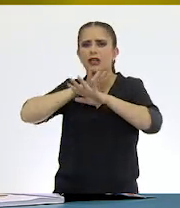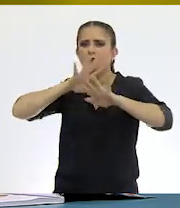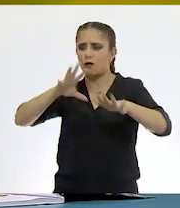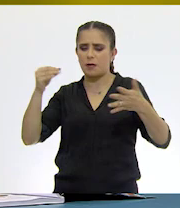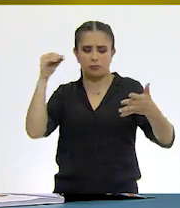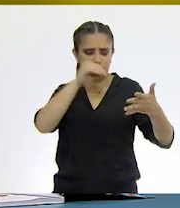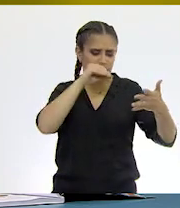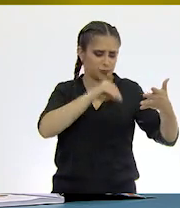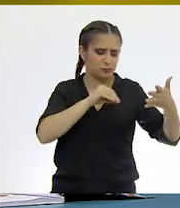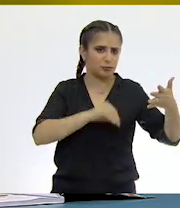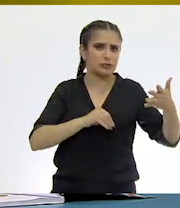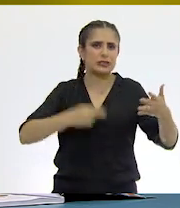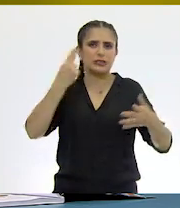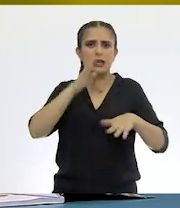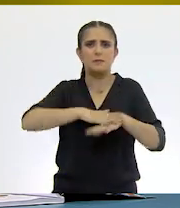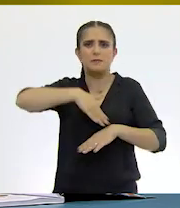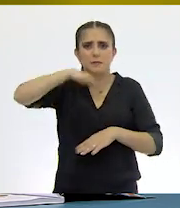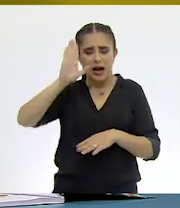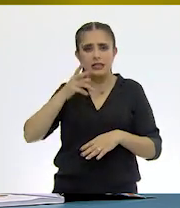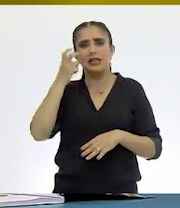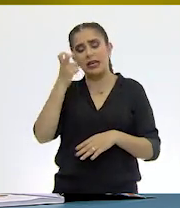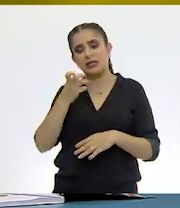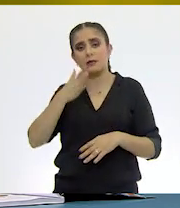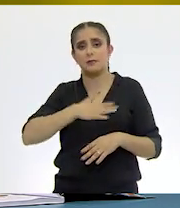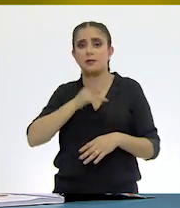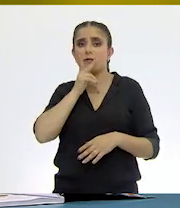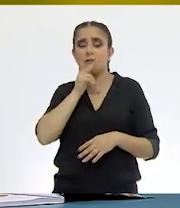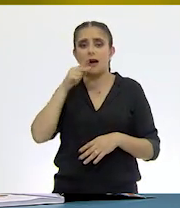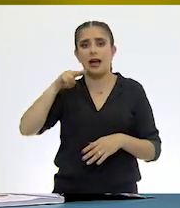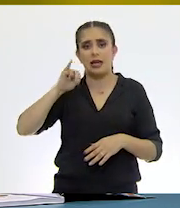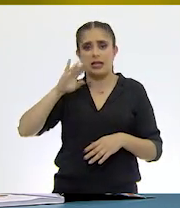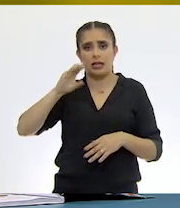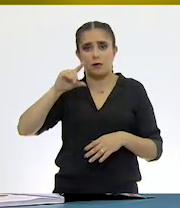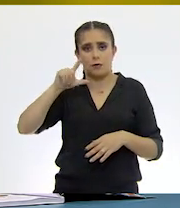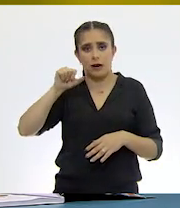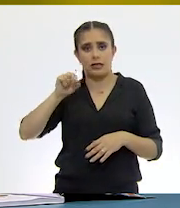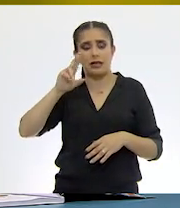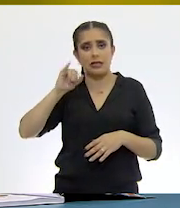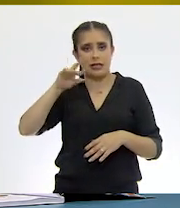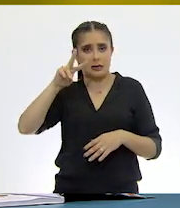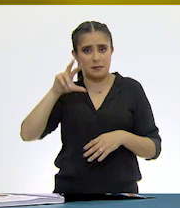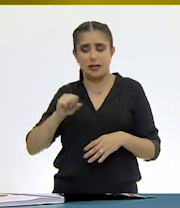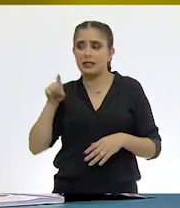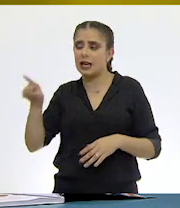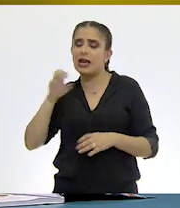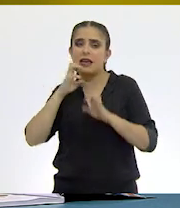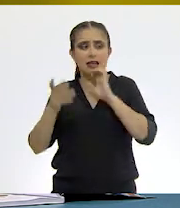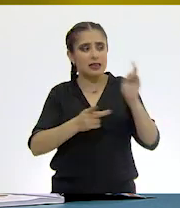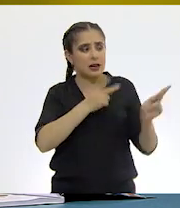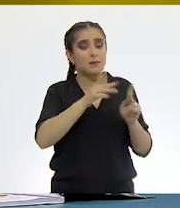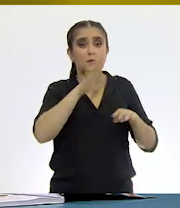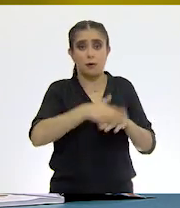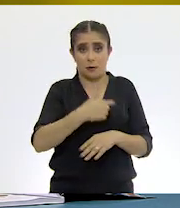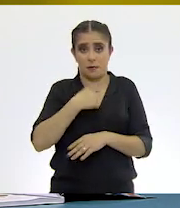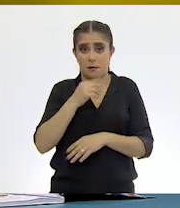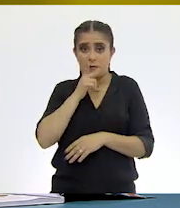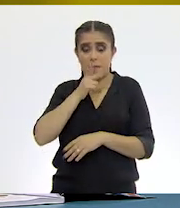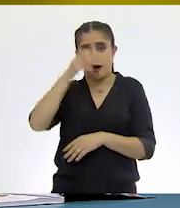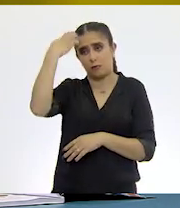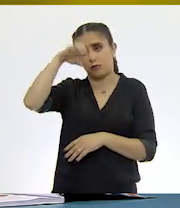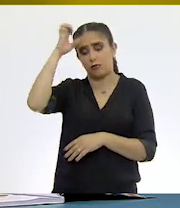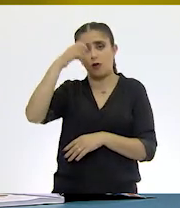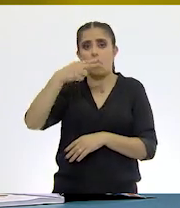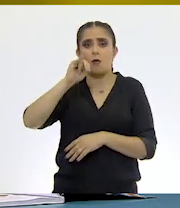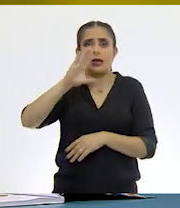pues decidimos entrevistar a mi papá, que es el señor Nicolás Rivas, porque pues él conoce bien la gastronomía de